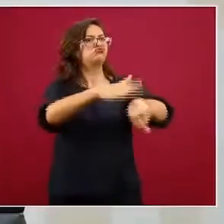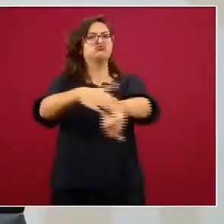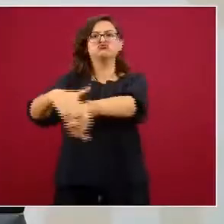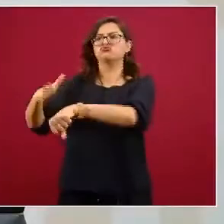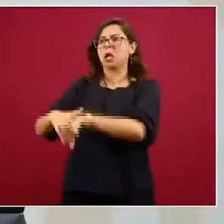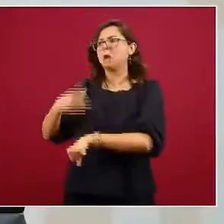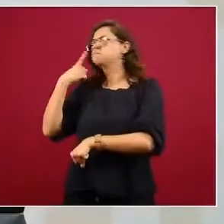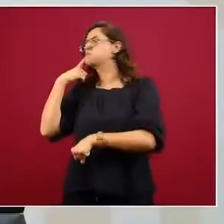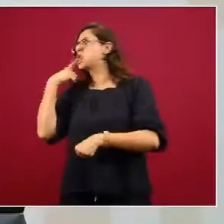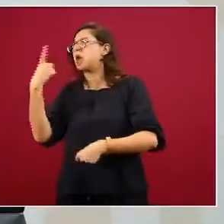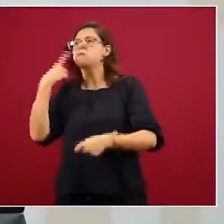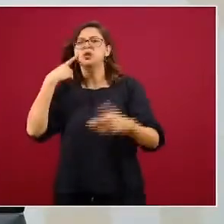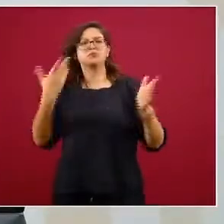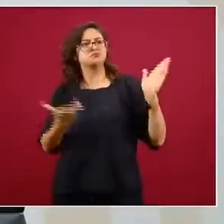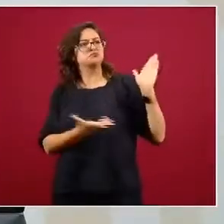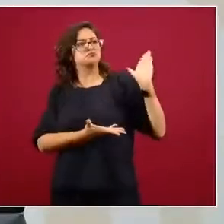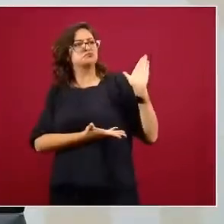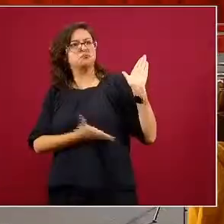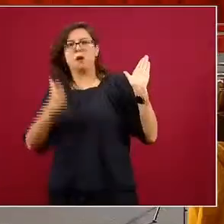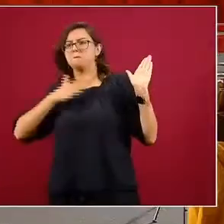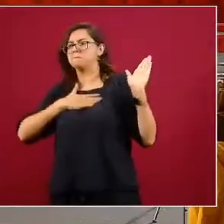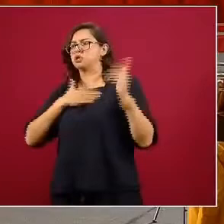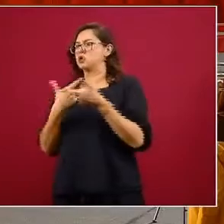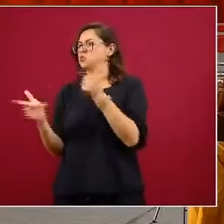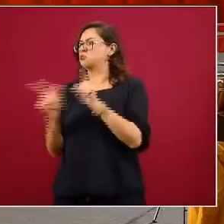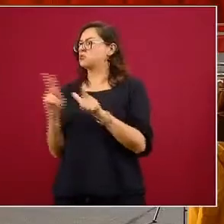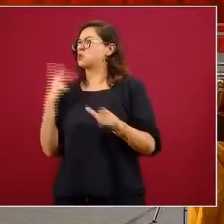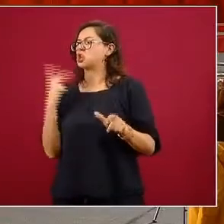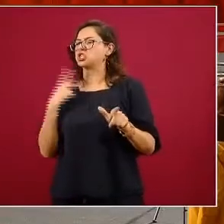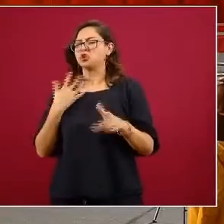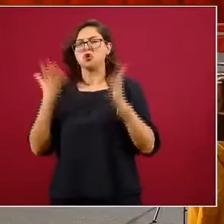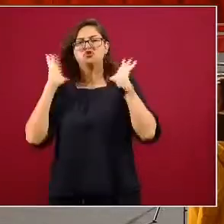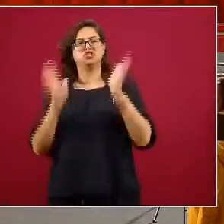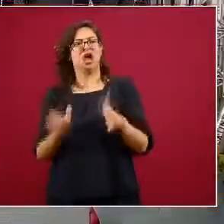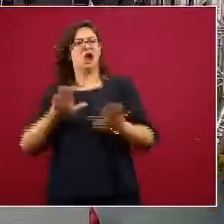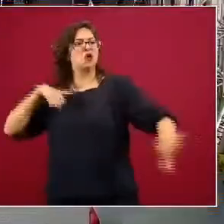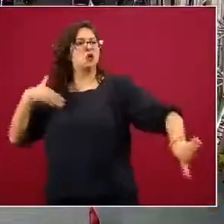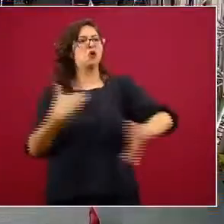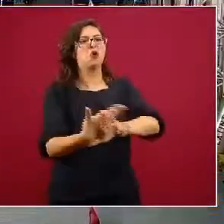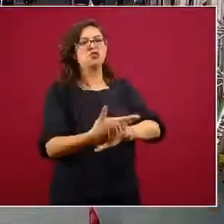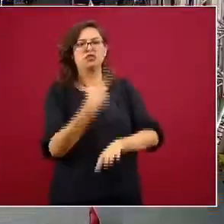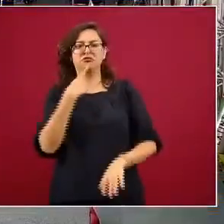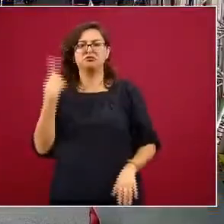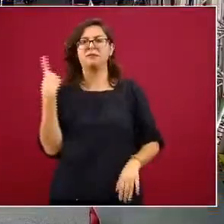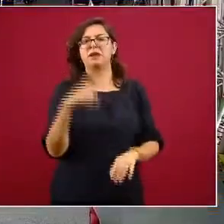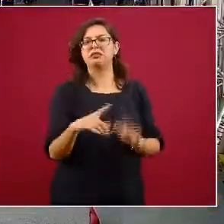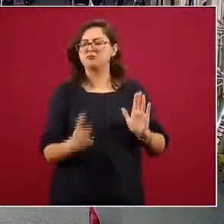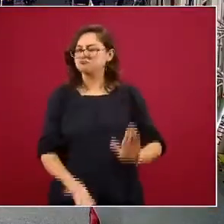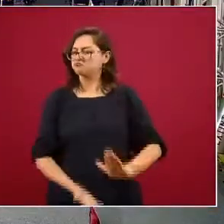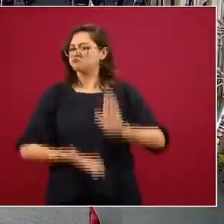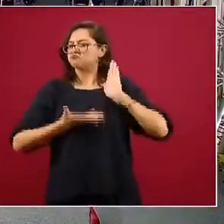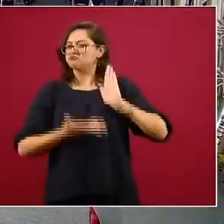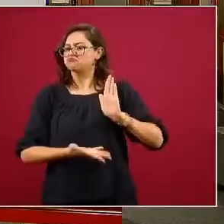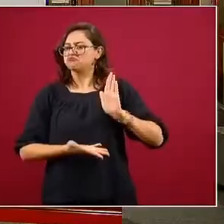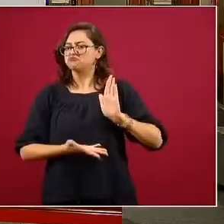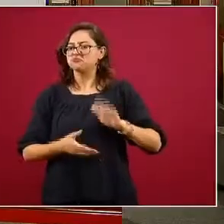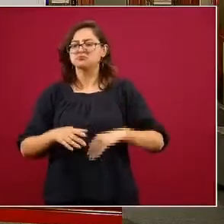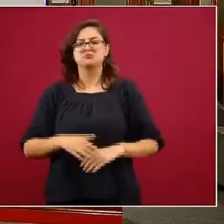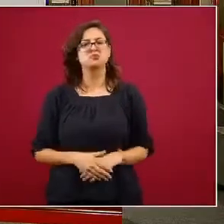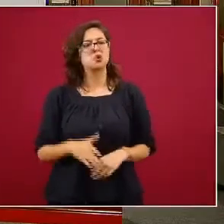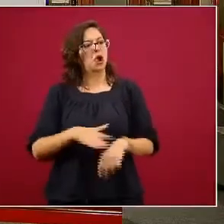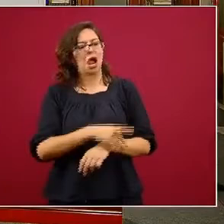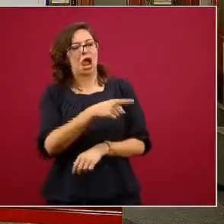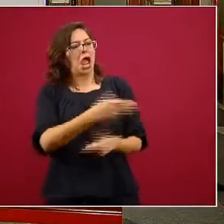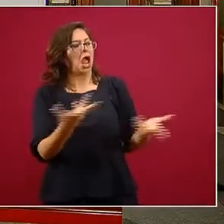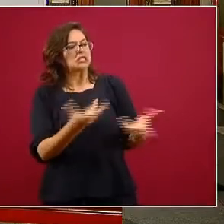redes sociales con los emblemas de sus identidades políticas. Y entonces dicen esto porque hubo